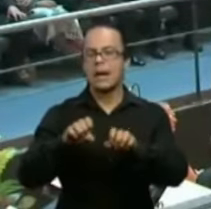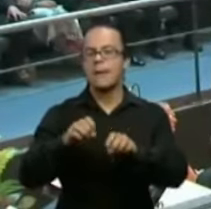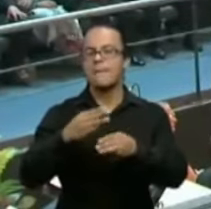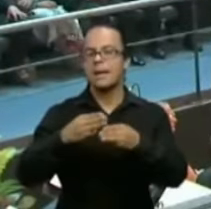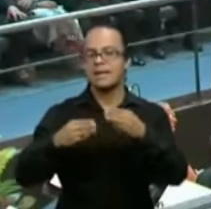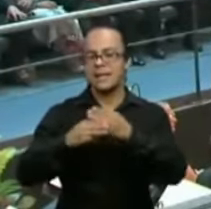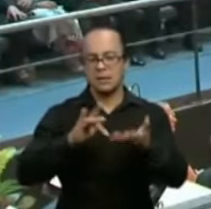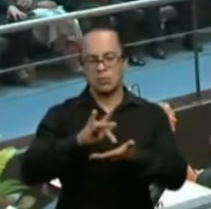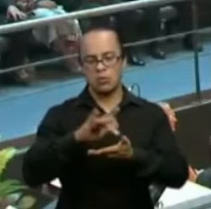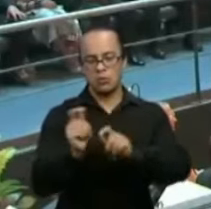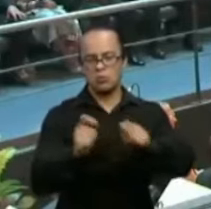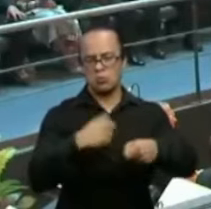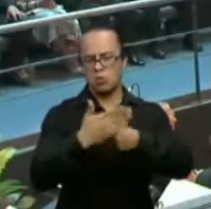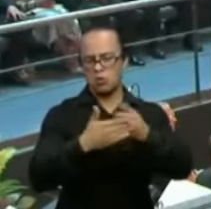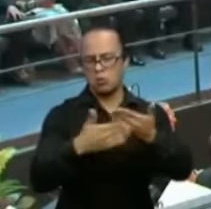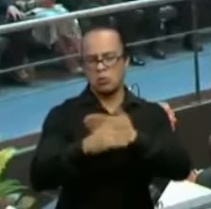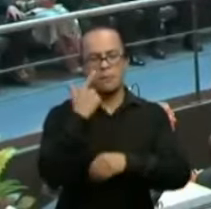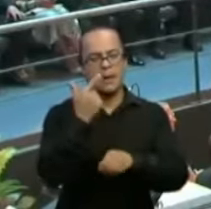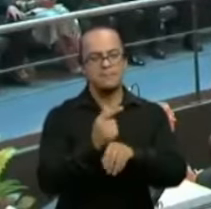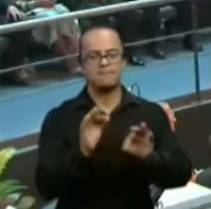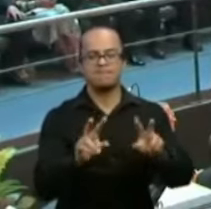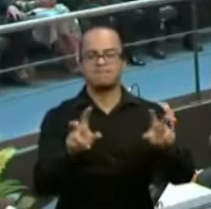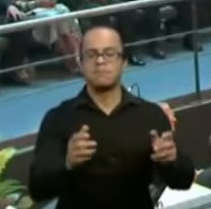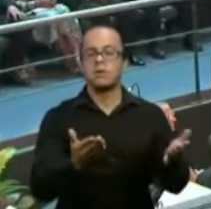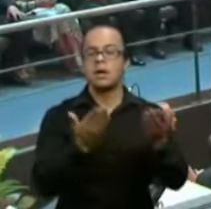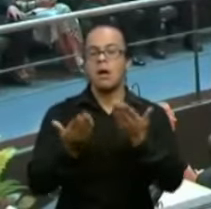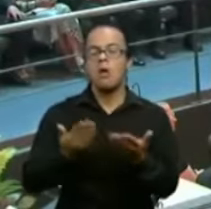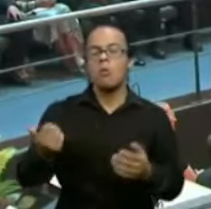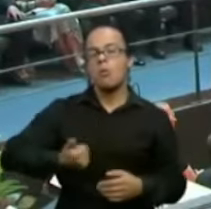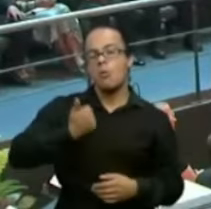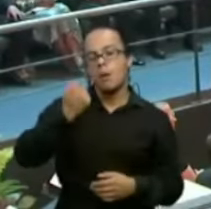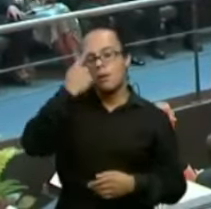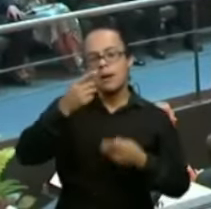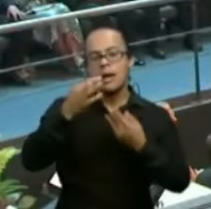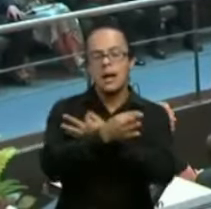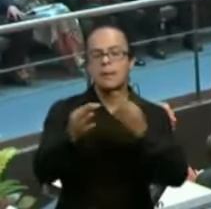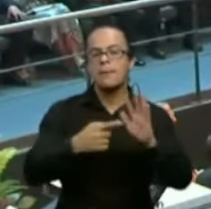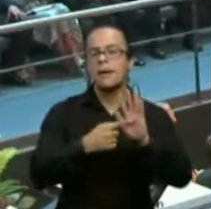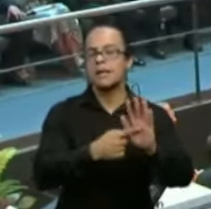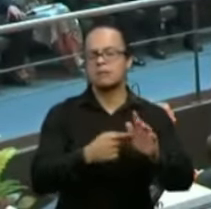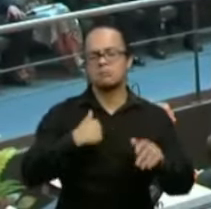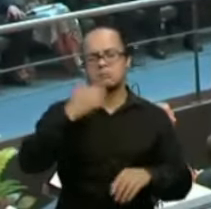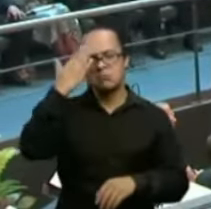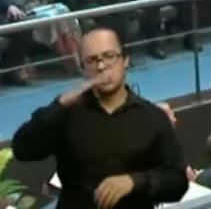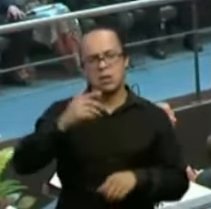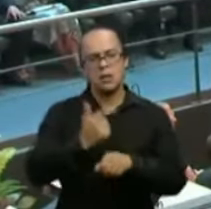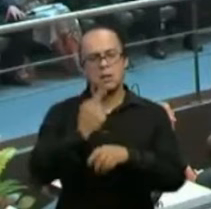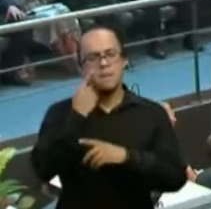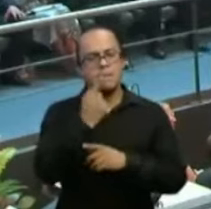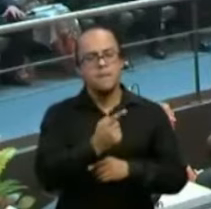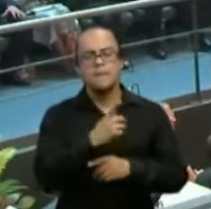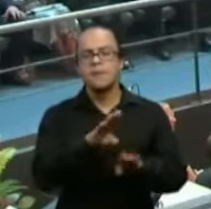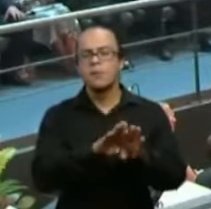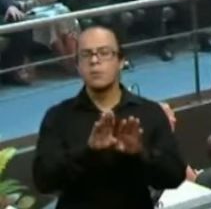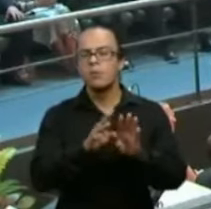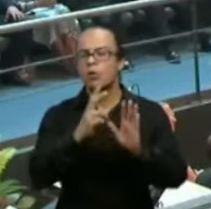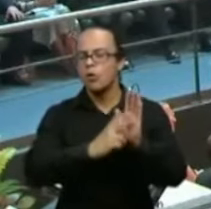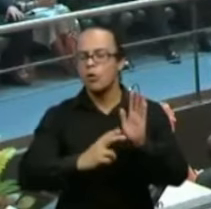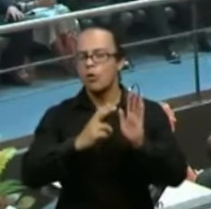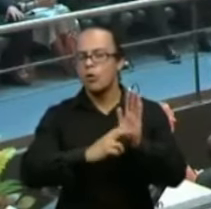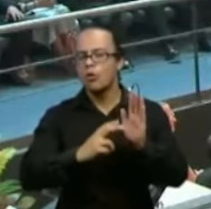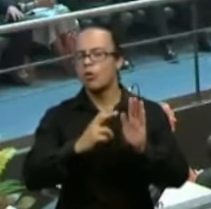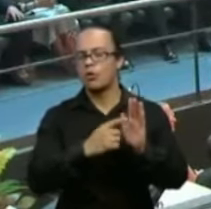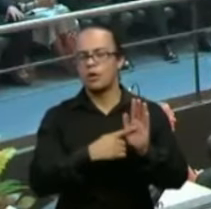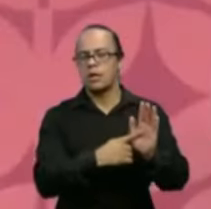pronto lo van a ver. Y también quiero aprovechar para decir que voy a tener muy presente la solución